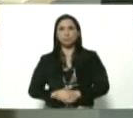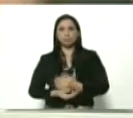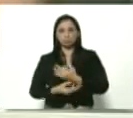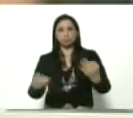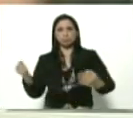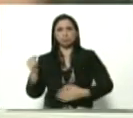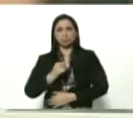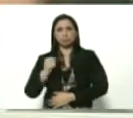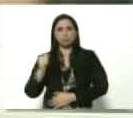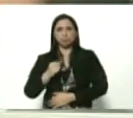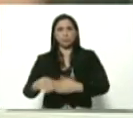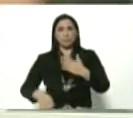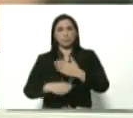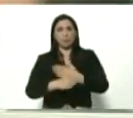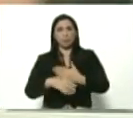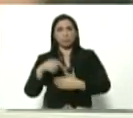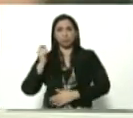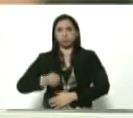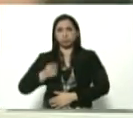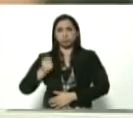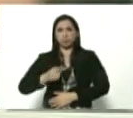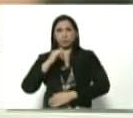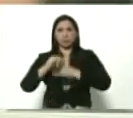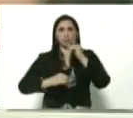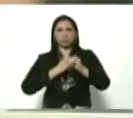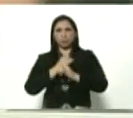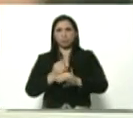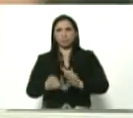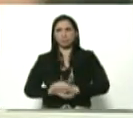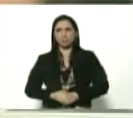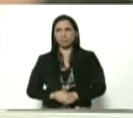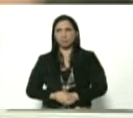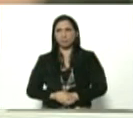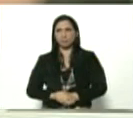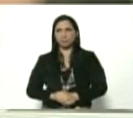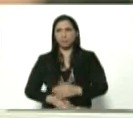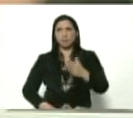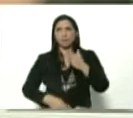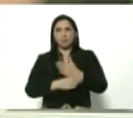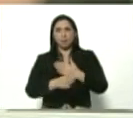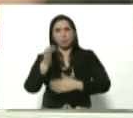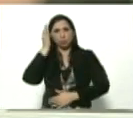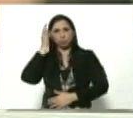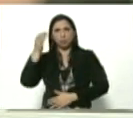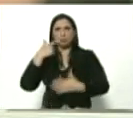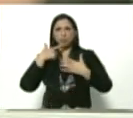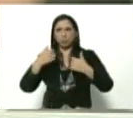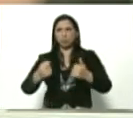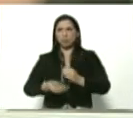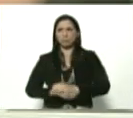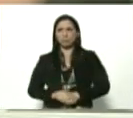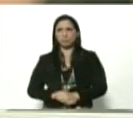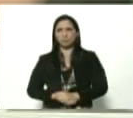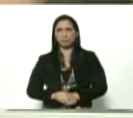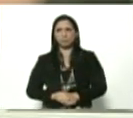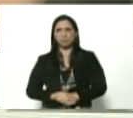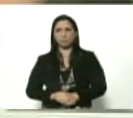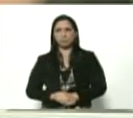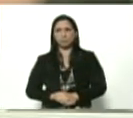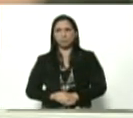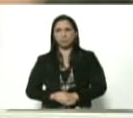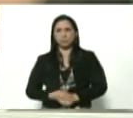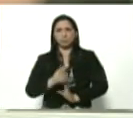Correcto. Vamos a la Corte Penal Internacional. Vamos al Consejo de Seguridad de la ONU. He